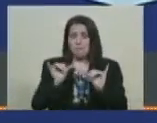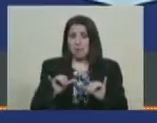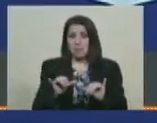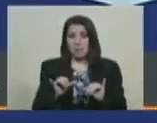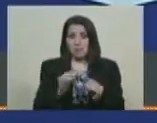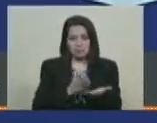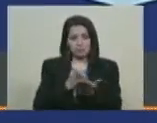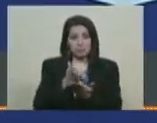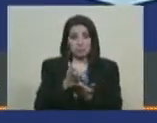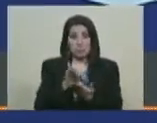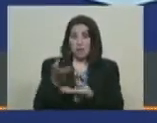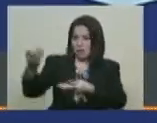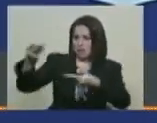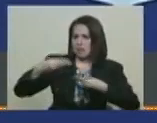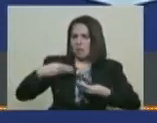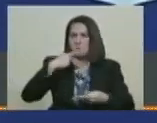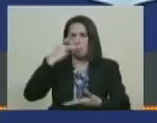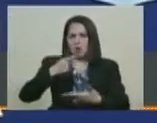esta propuesta,